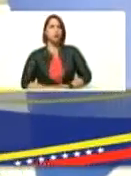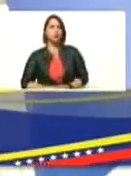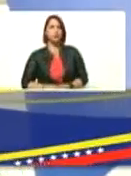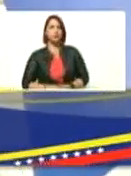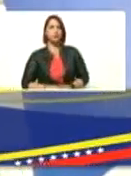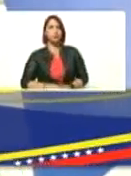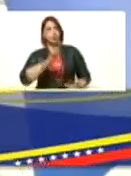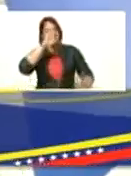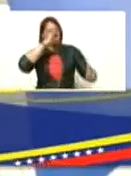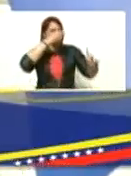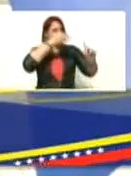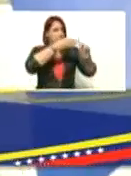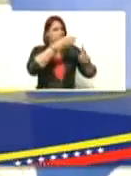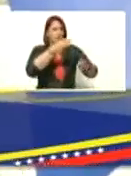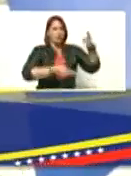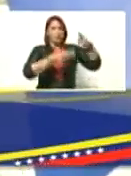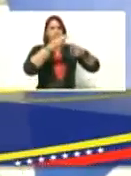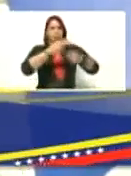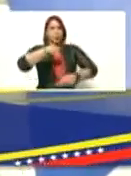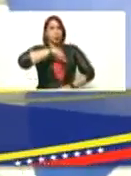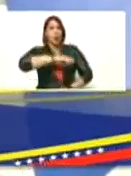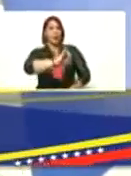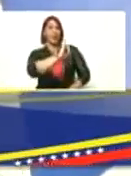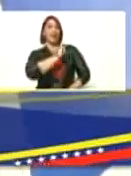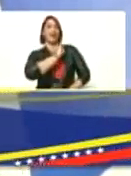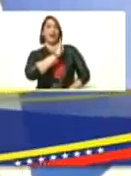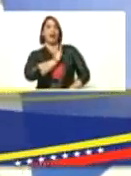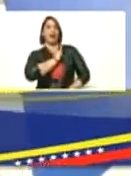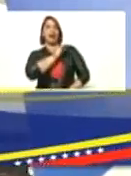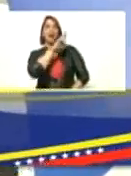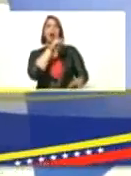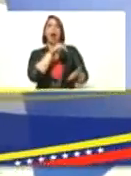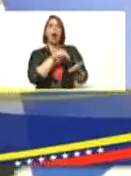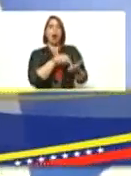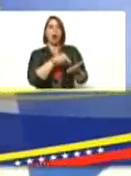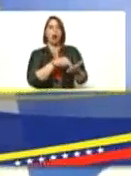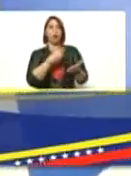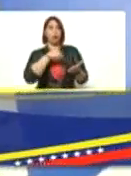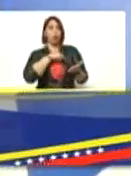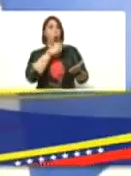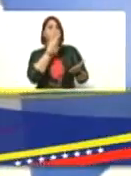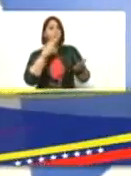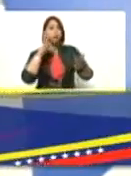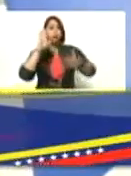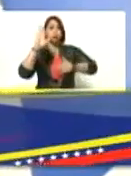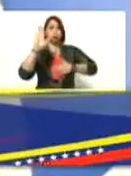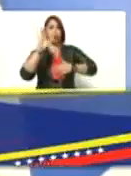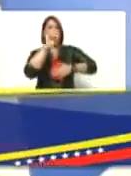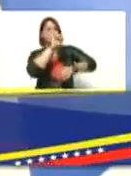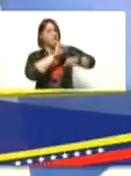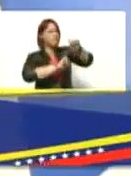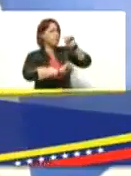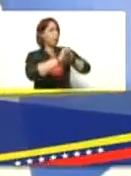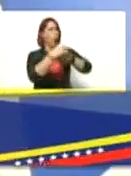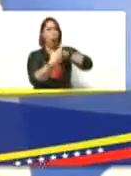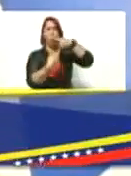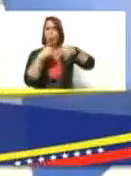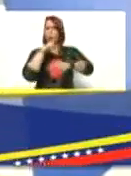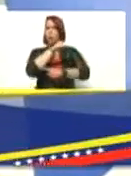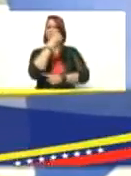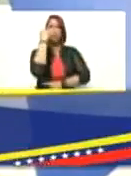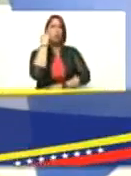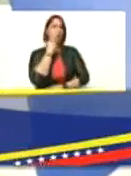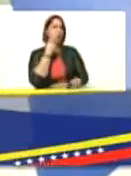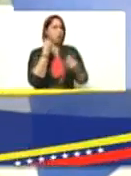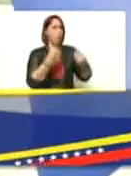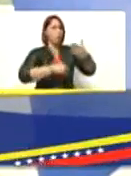de lanza de construcción de nuestra identidad nacional. Nos comprometemos a defender la revolución bolivariana